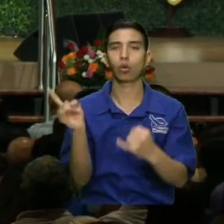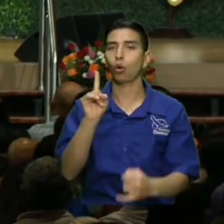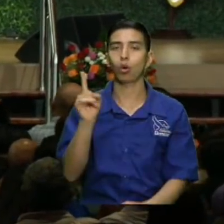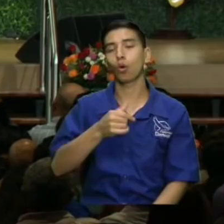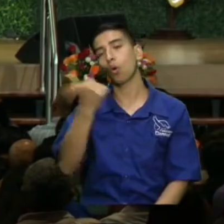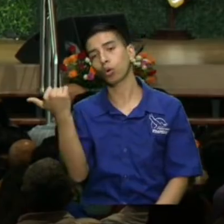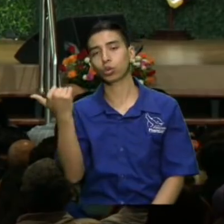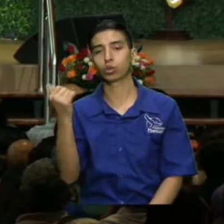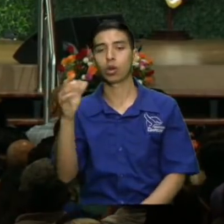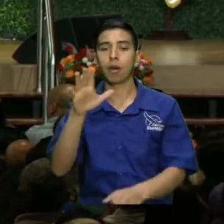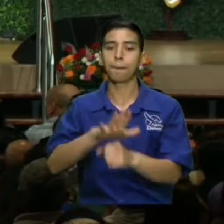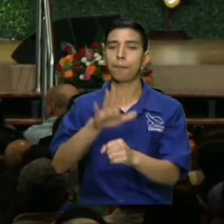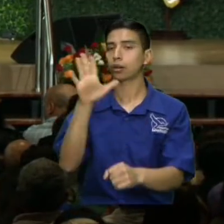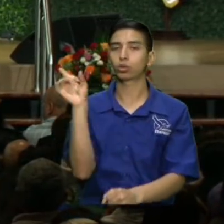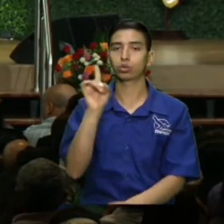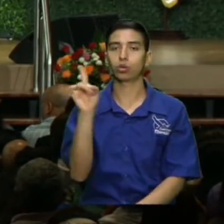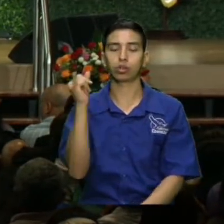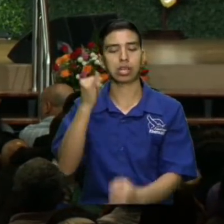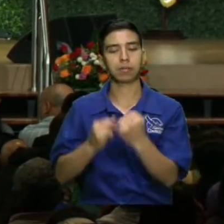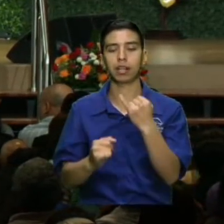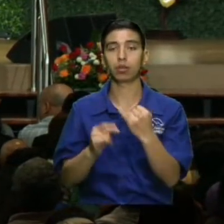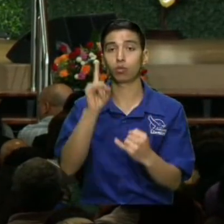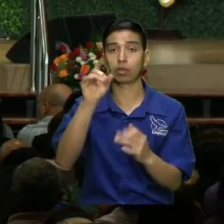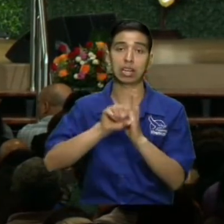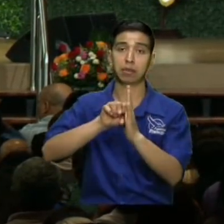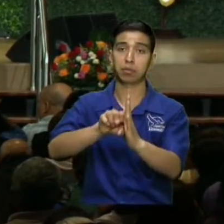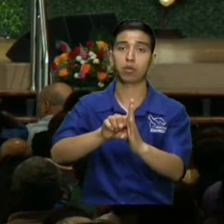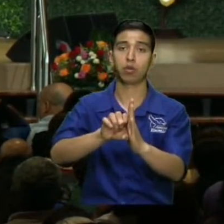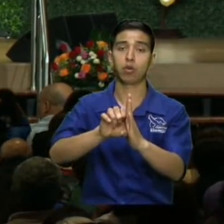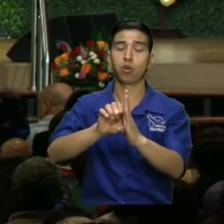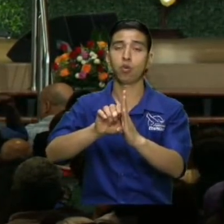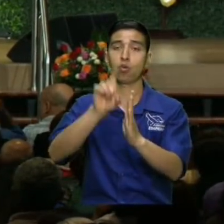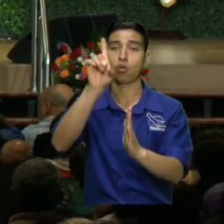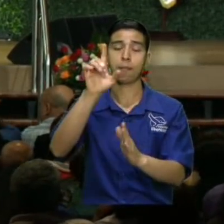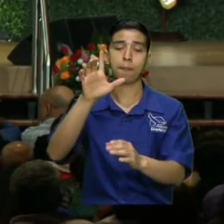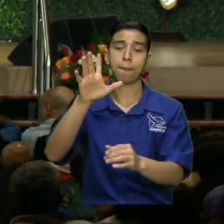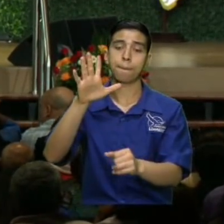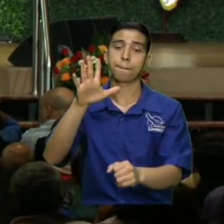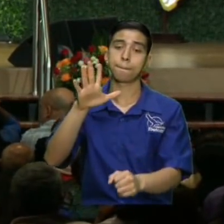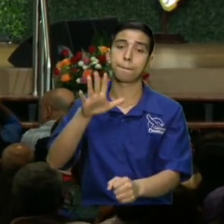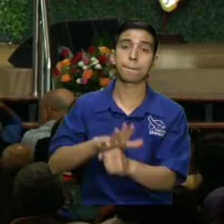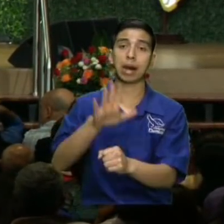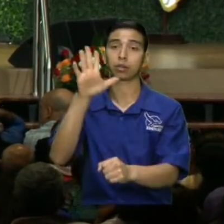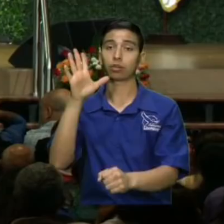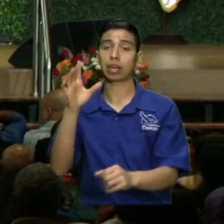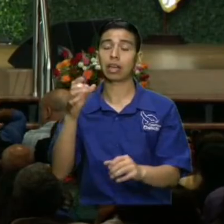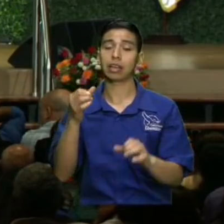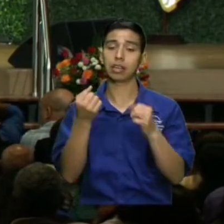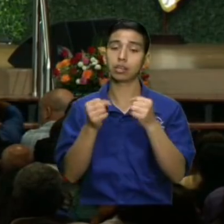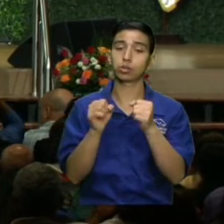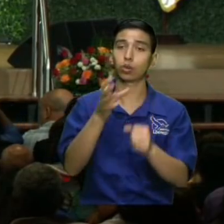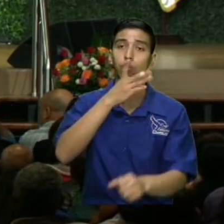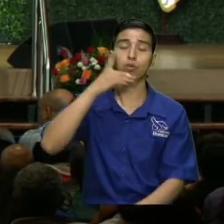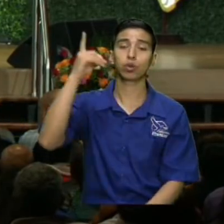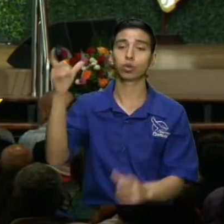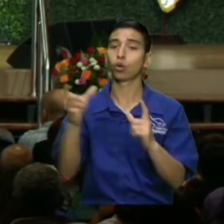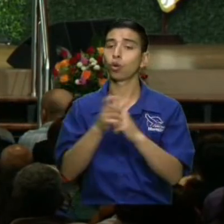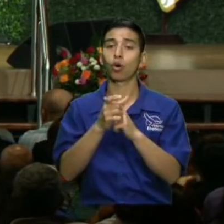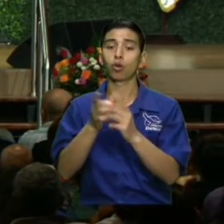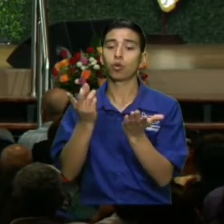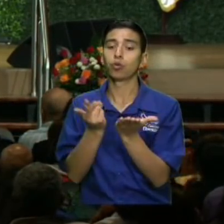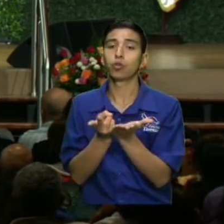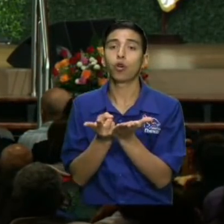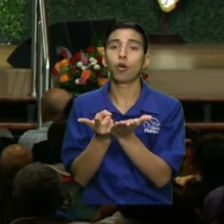el pacto que hizo con Noé, dijo que nunca más iba a volver a destruir la tierra con una inundación completa, con un